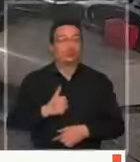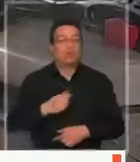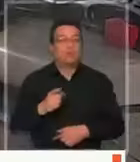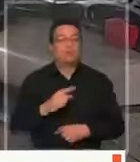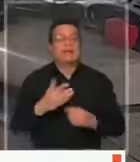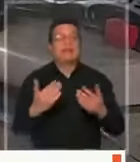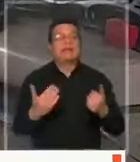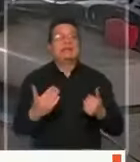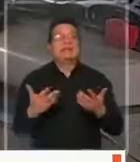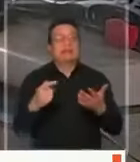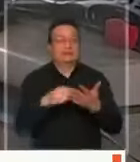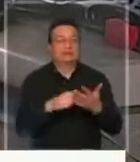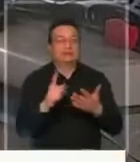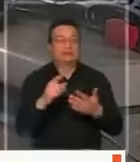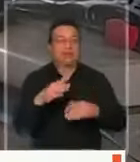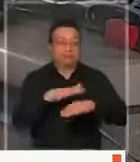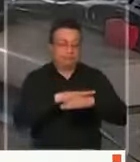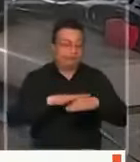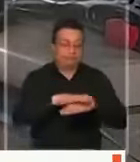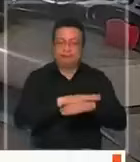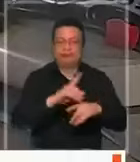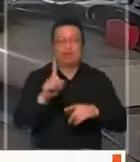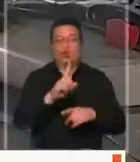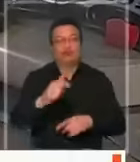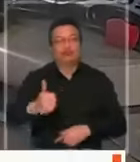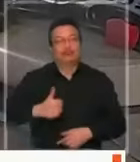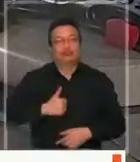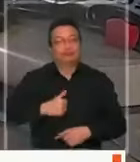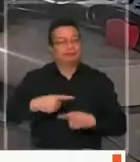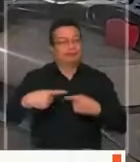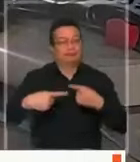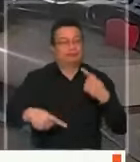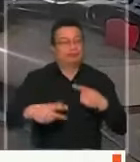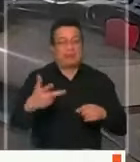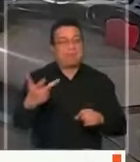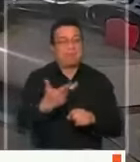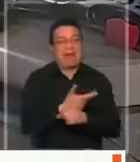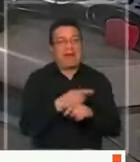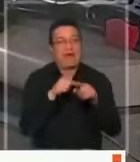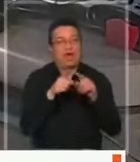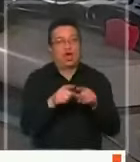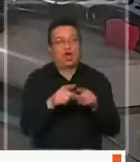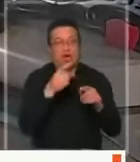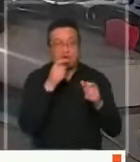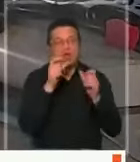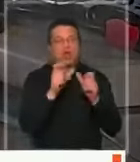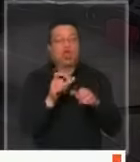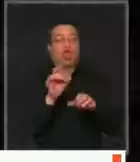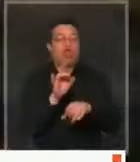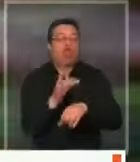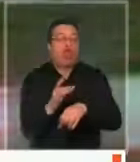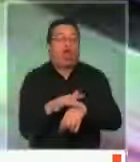necesita para que aplique las características que se le está atribuyendo de control del dolor.